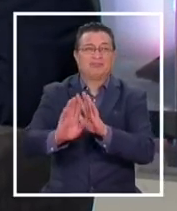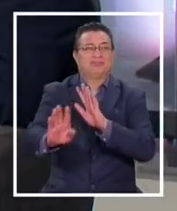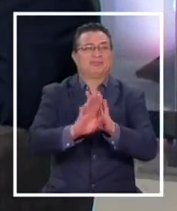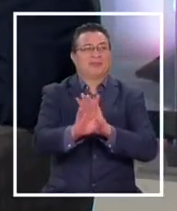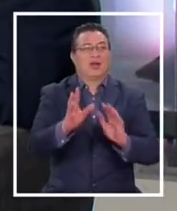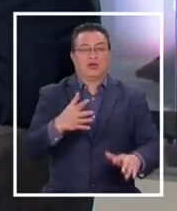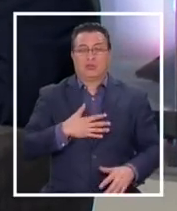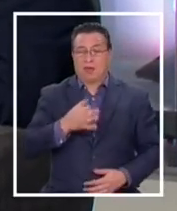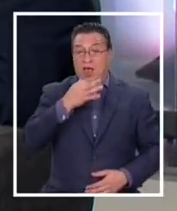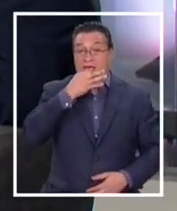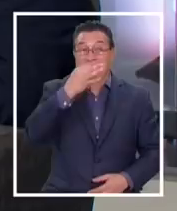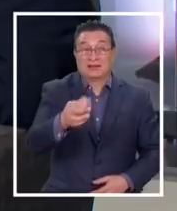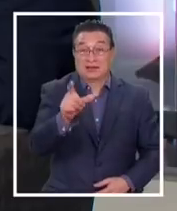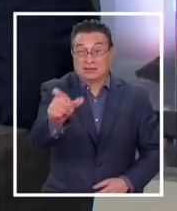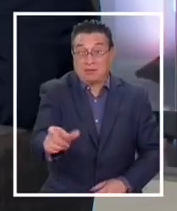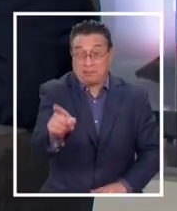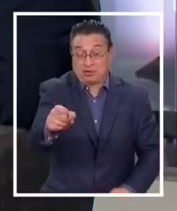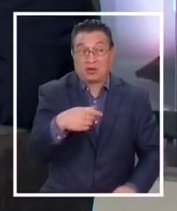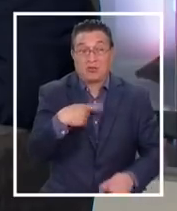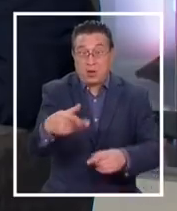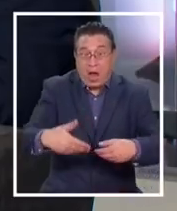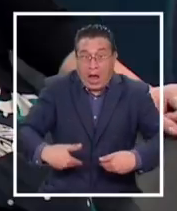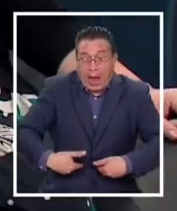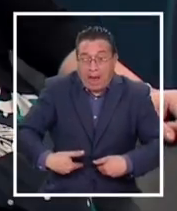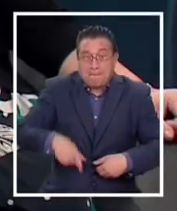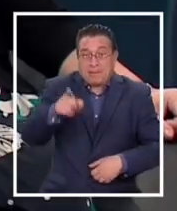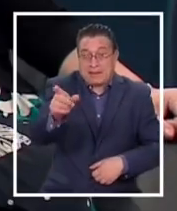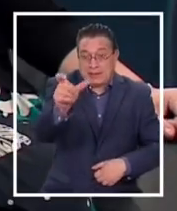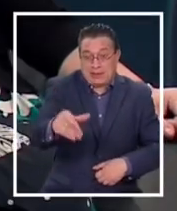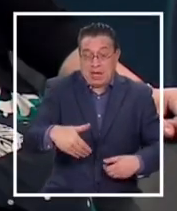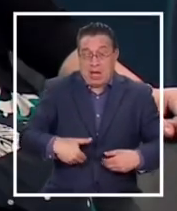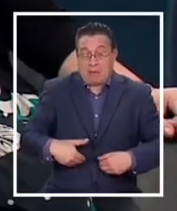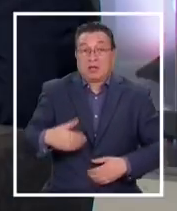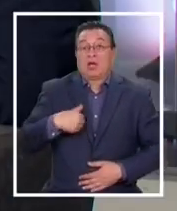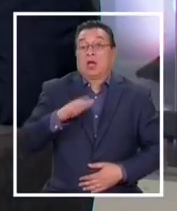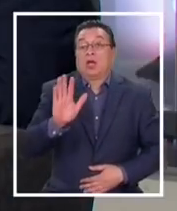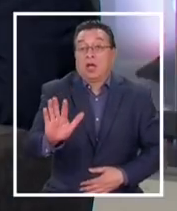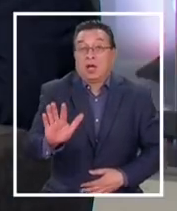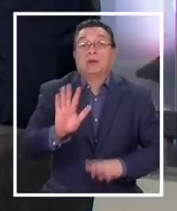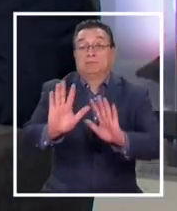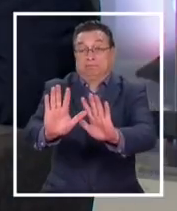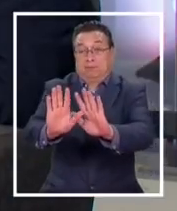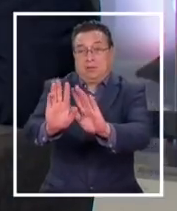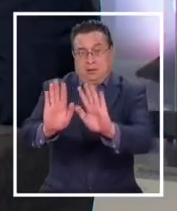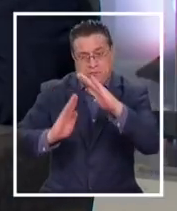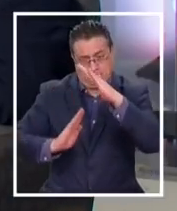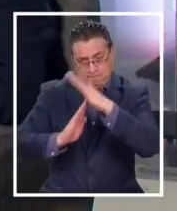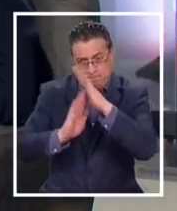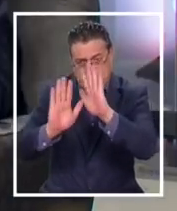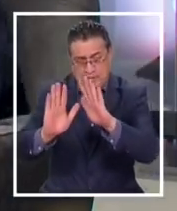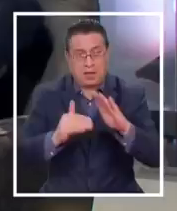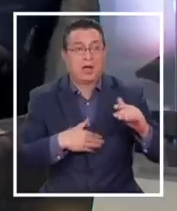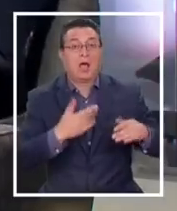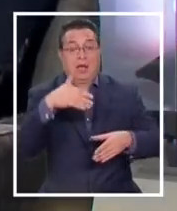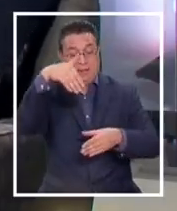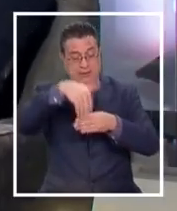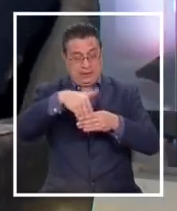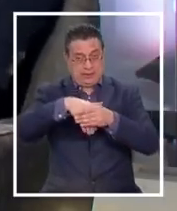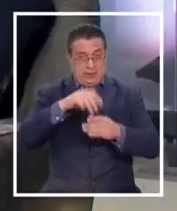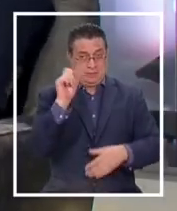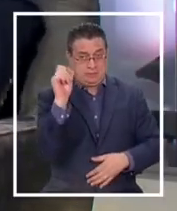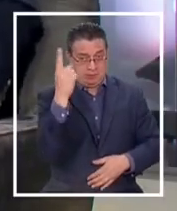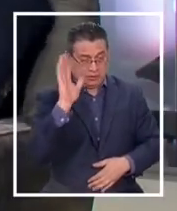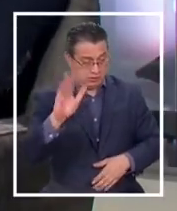yo le voy a decir a un compadre que está con hambre que no voy a legislar esto después de la elección para que